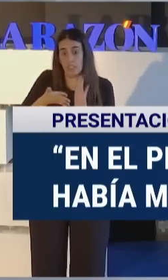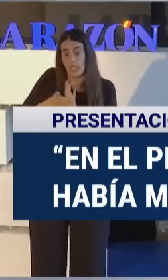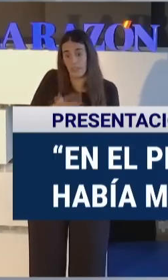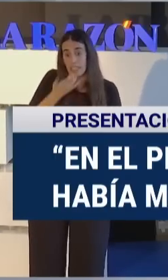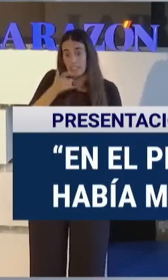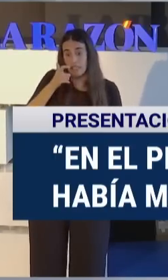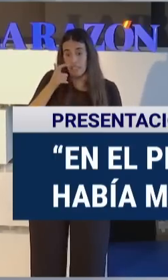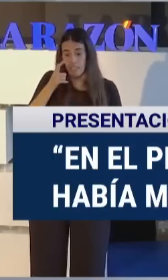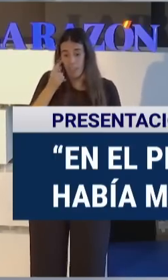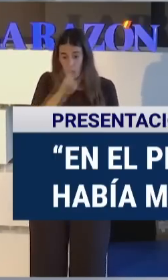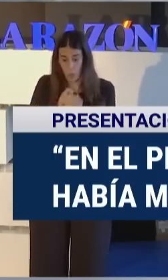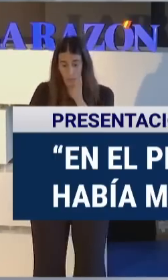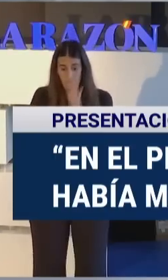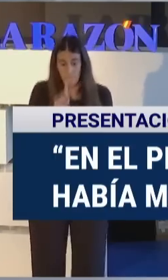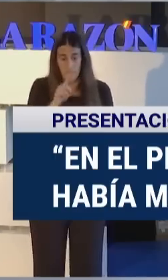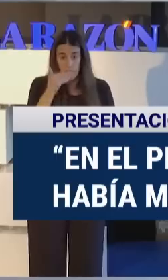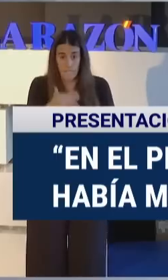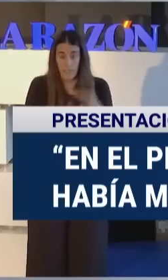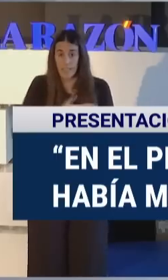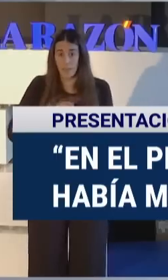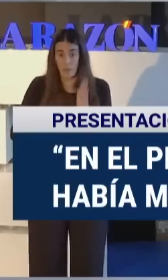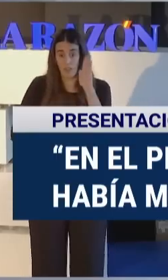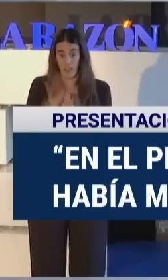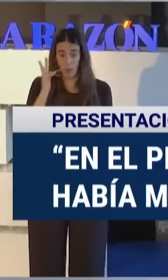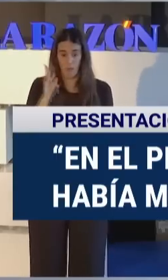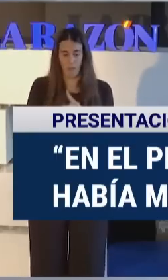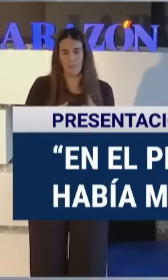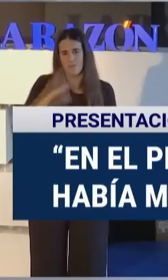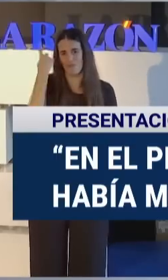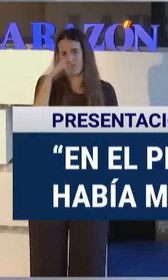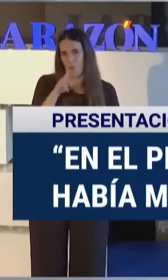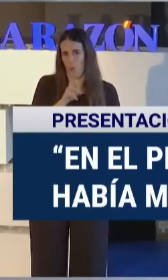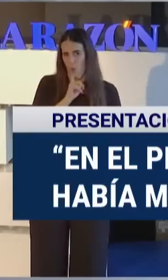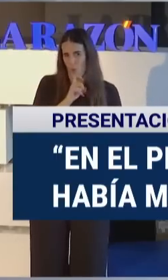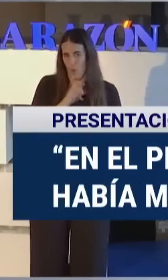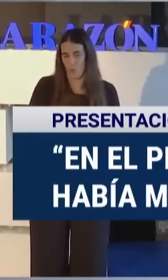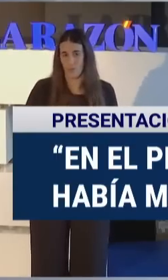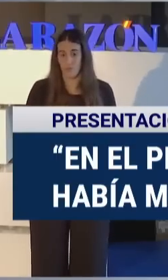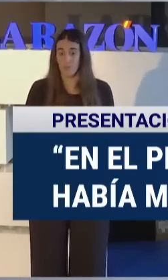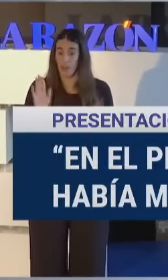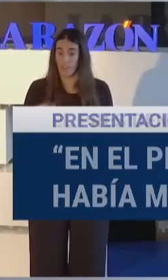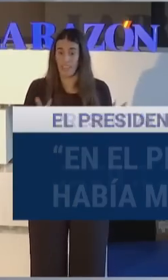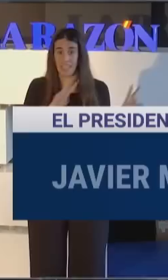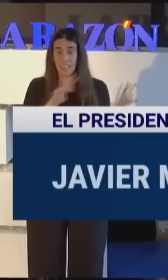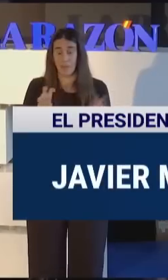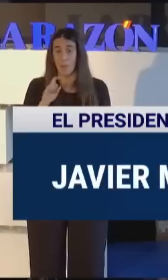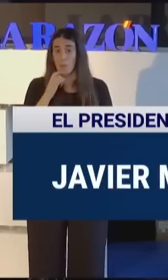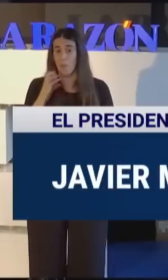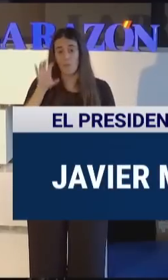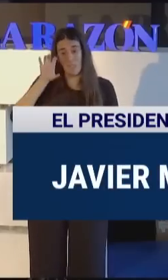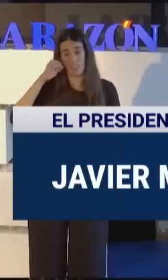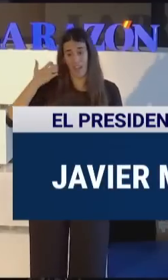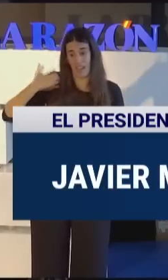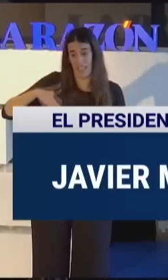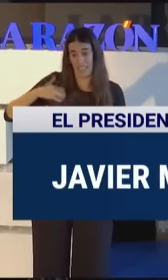una economía y sé cómo, digamos, terminar con la inflación. Entonces, digo, en esos temas, justamente, un país que lleva de